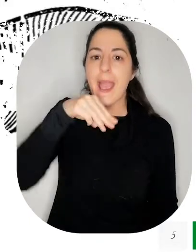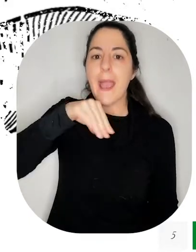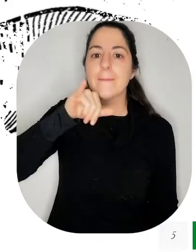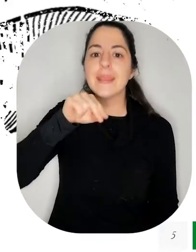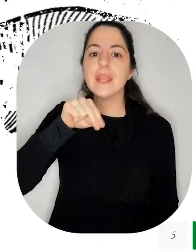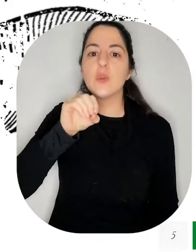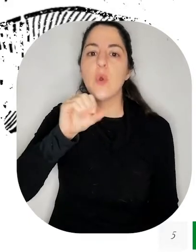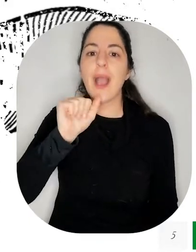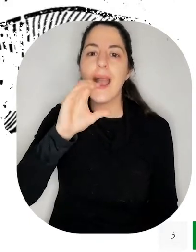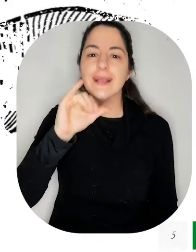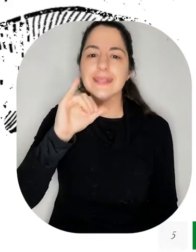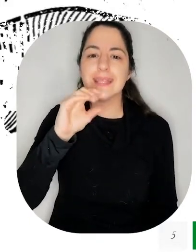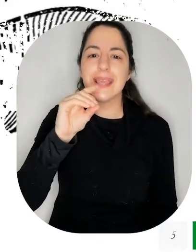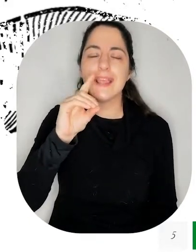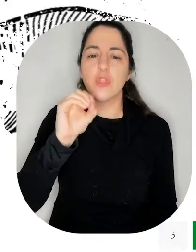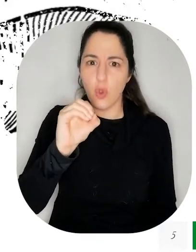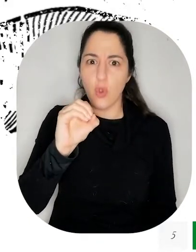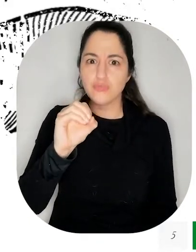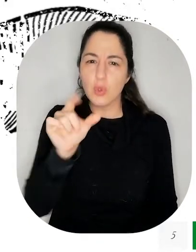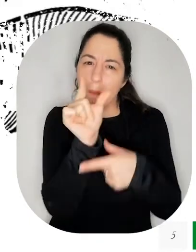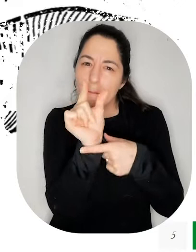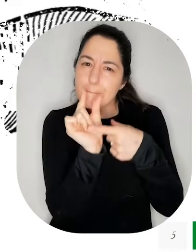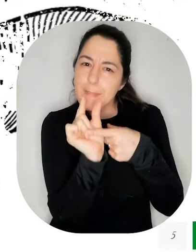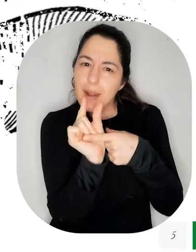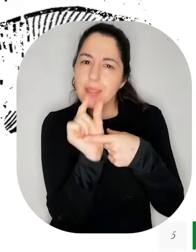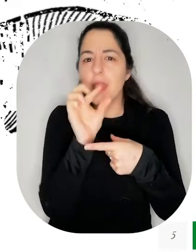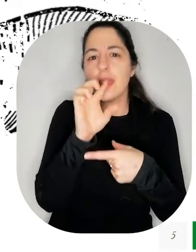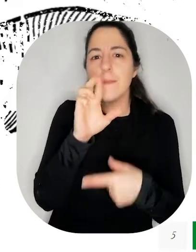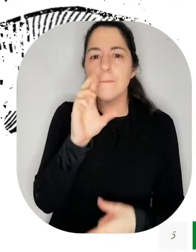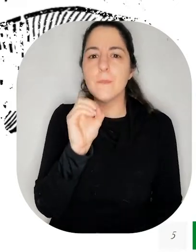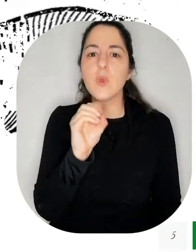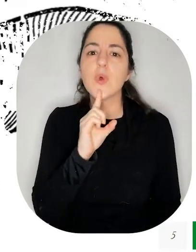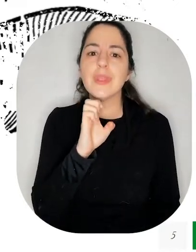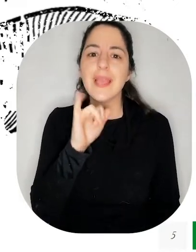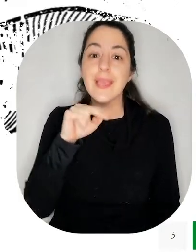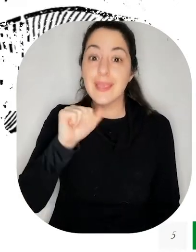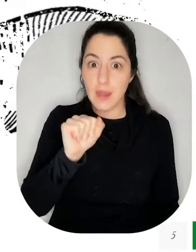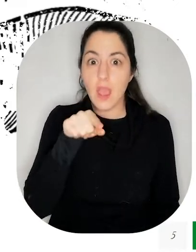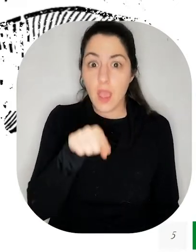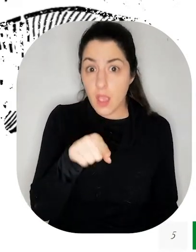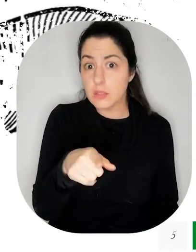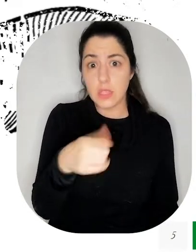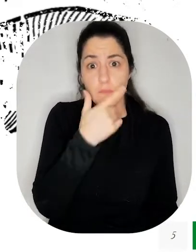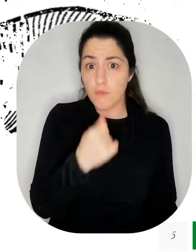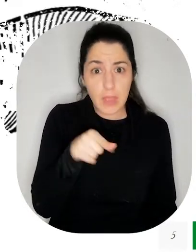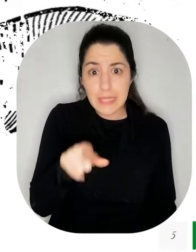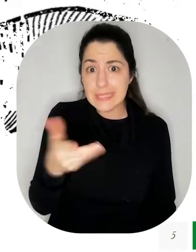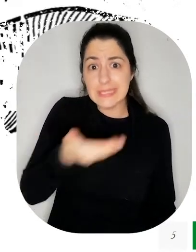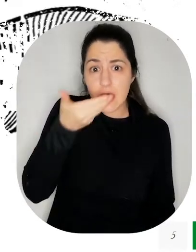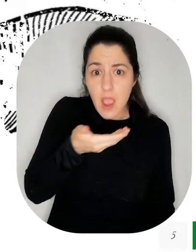que los aminoácidos son los pedacitos de las proteínas, uno de estos aminoácidos que tiene poco es la leucina, pero ese se encuentra en la